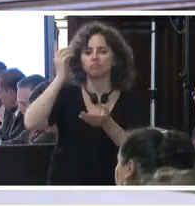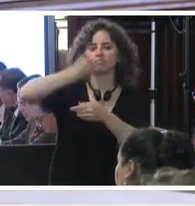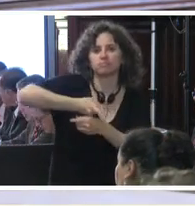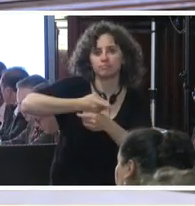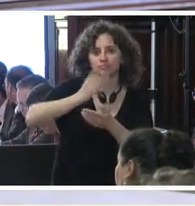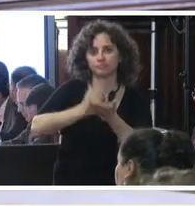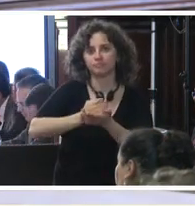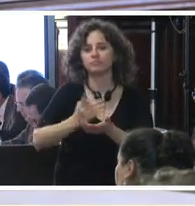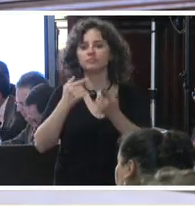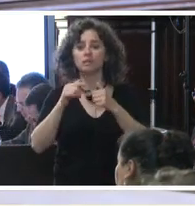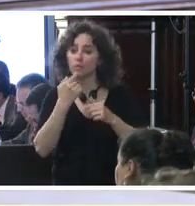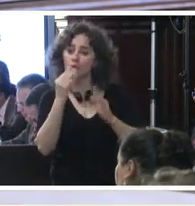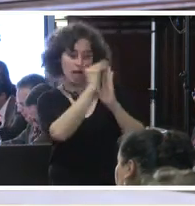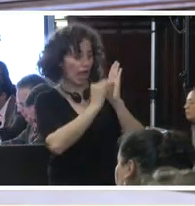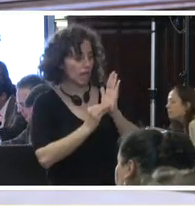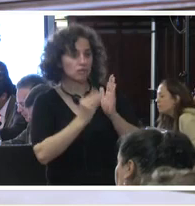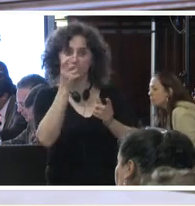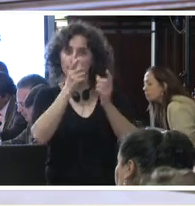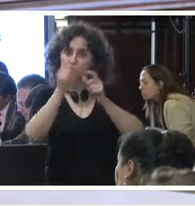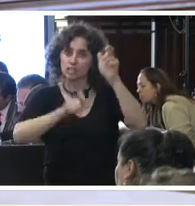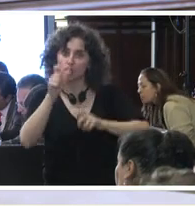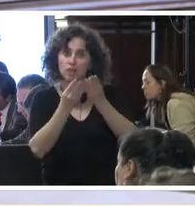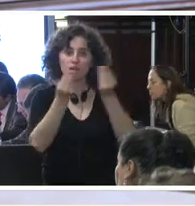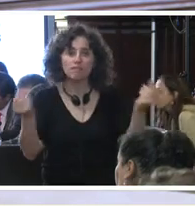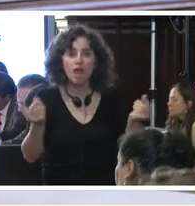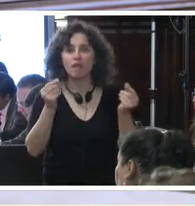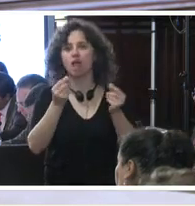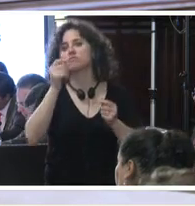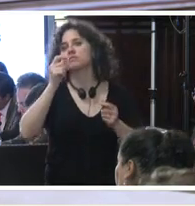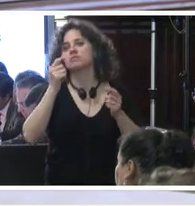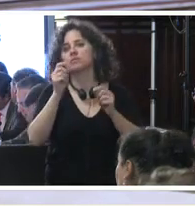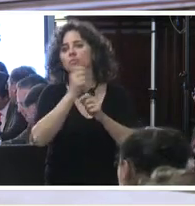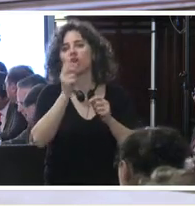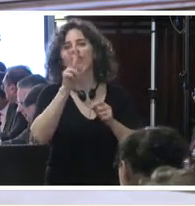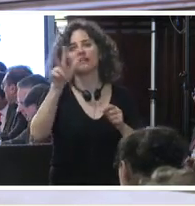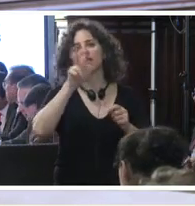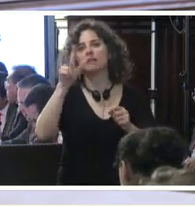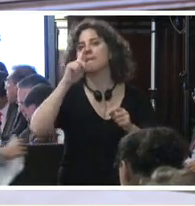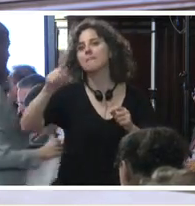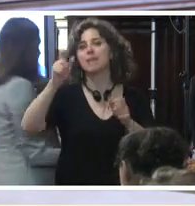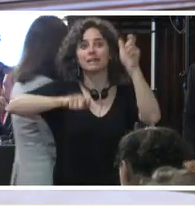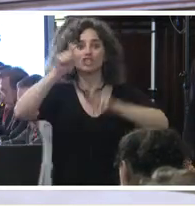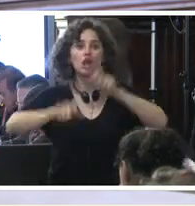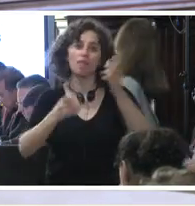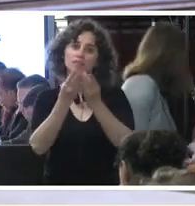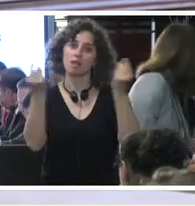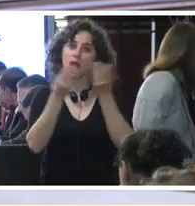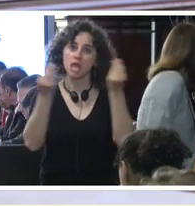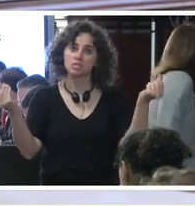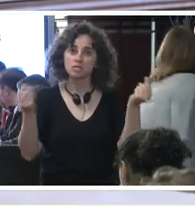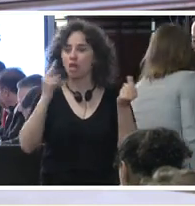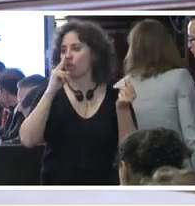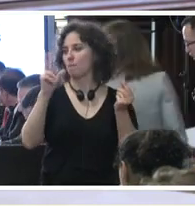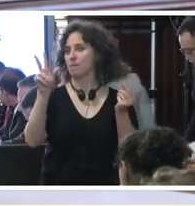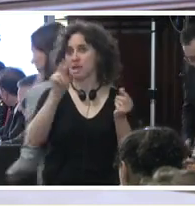decir que el Registro Nacional de Personas Extraviadas o Desaparecidas cuenta al menos 33,000 personas desaparecidas desde